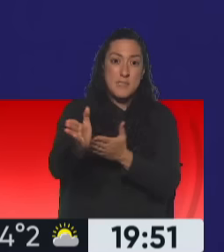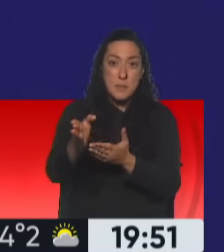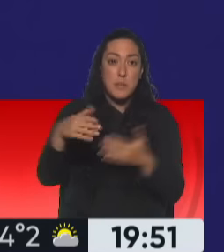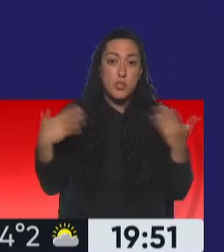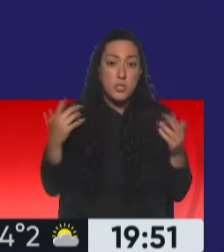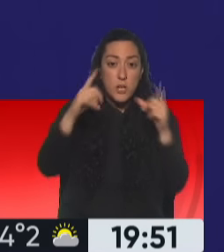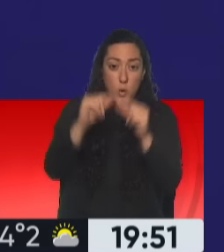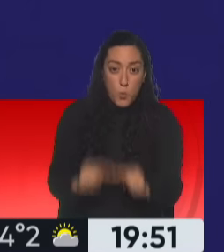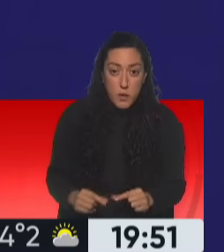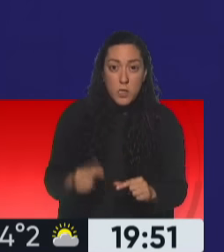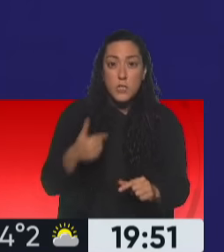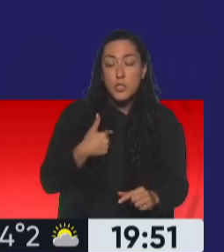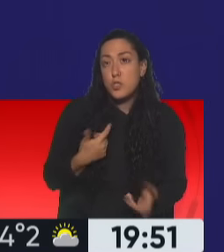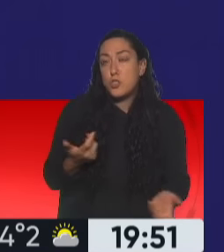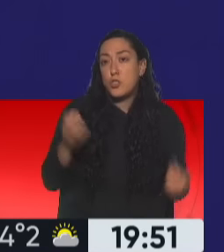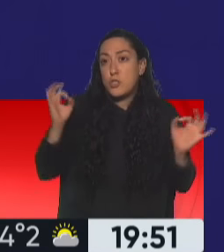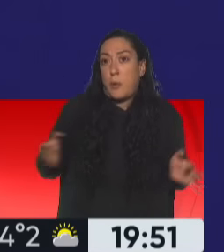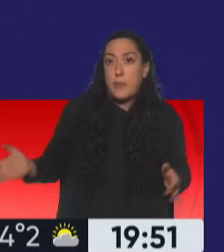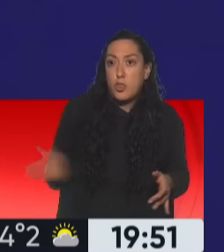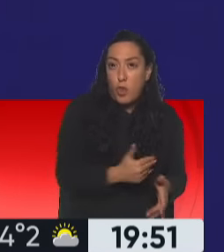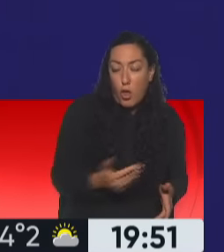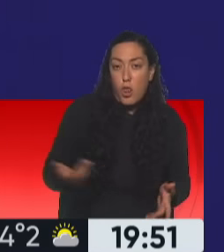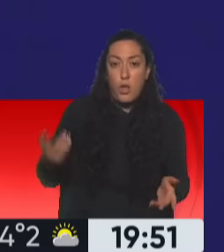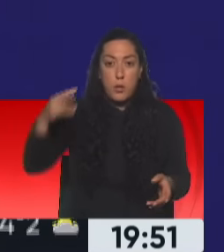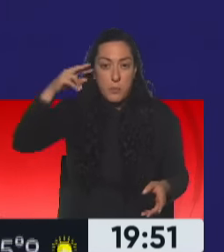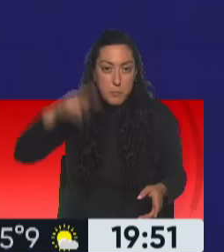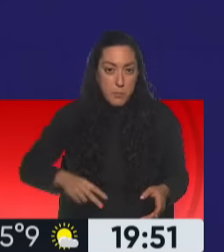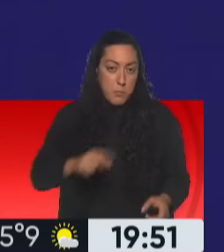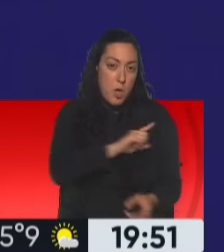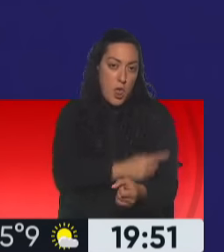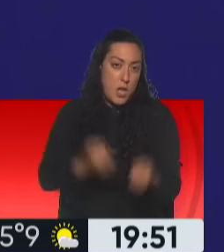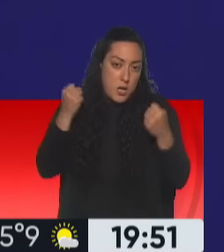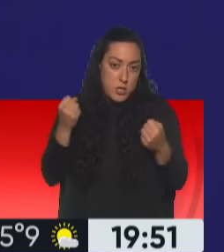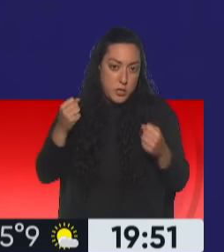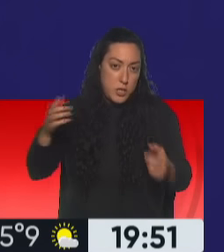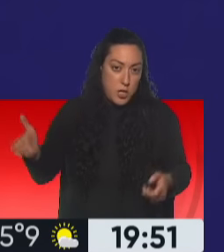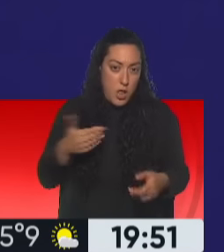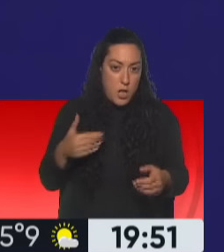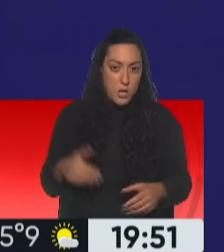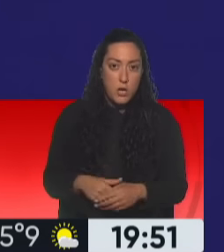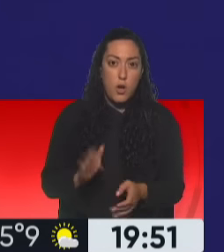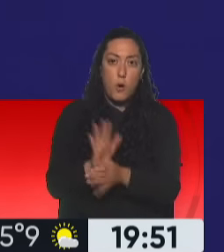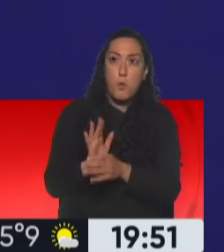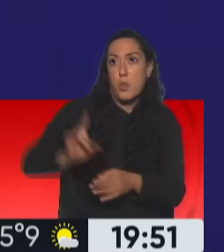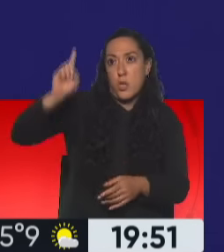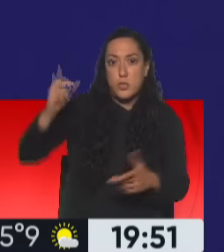yo tendría que ser omnisciente, omnipresente y omnipotente. O sea, debería ser